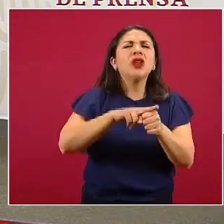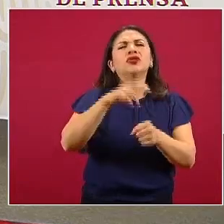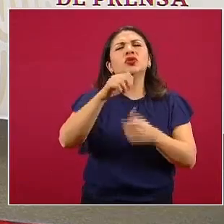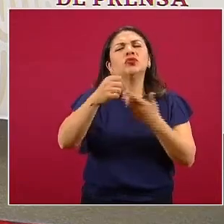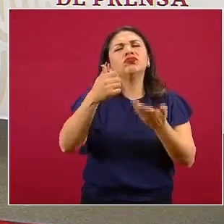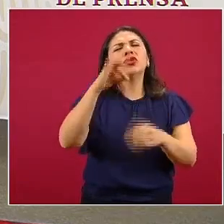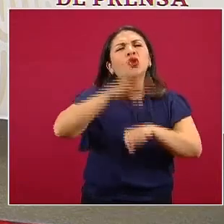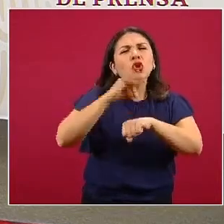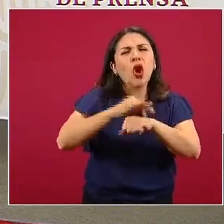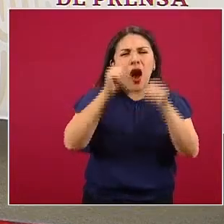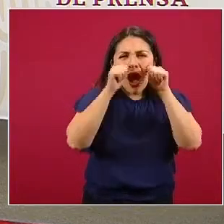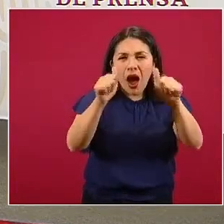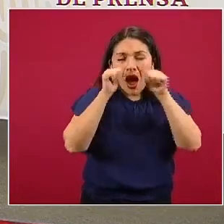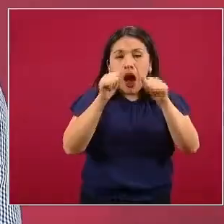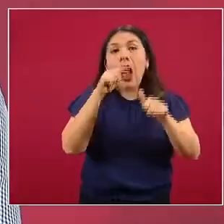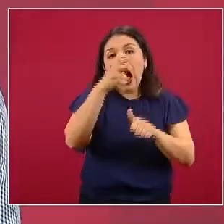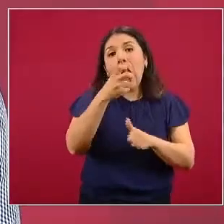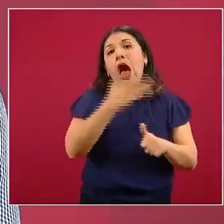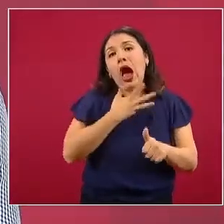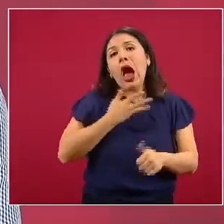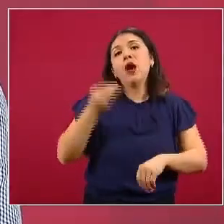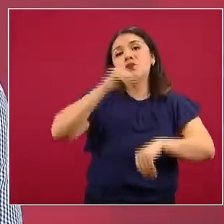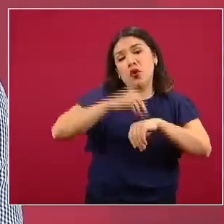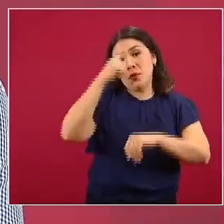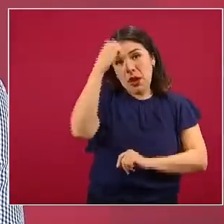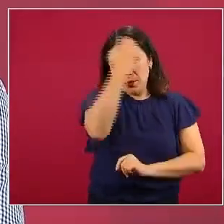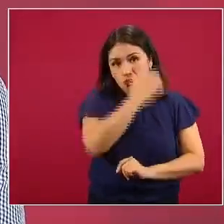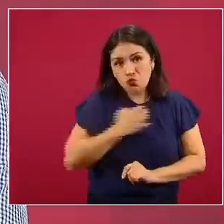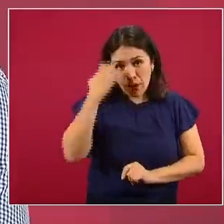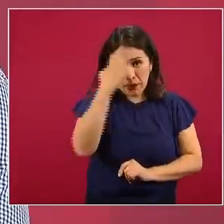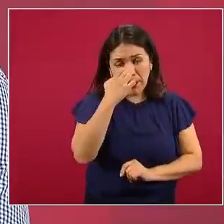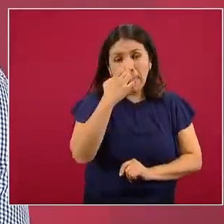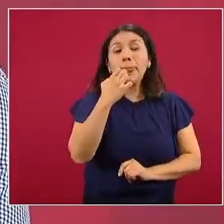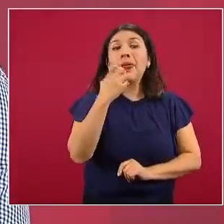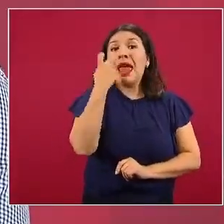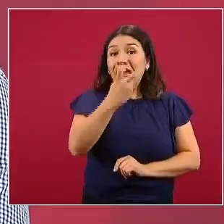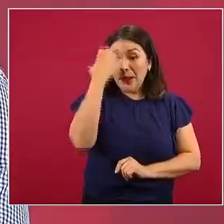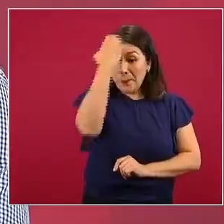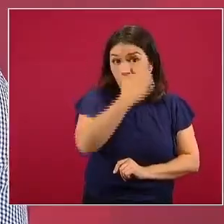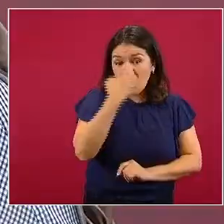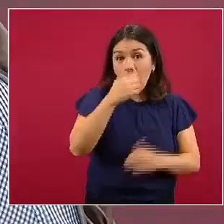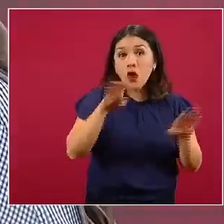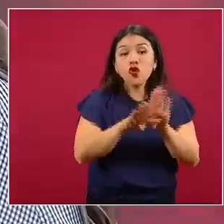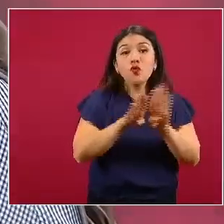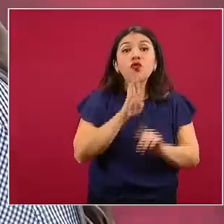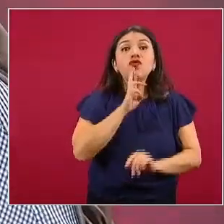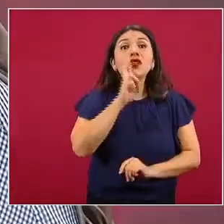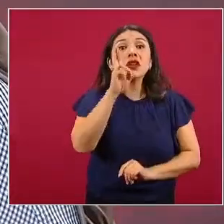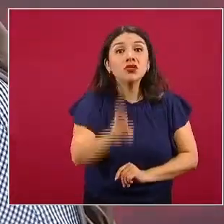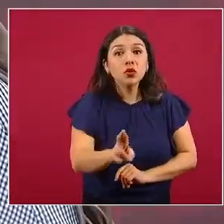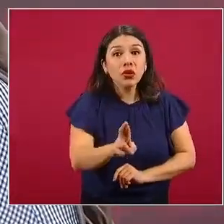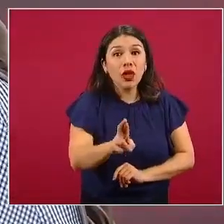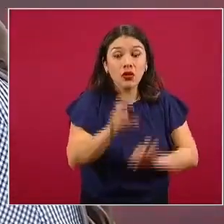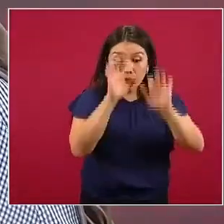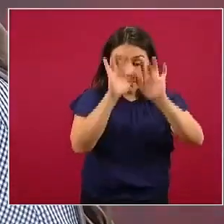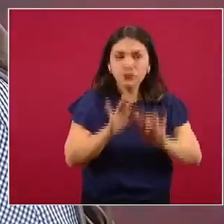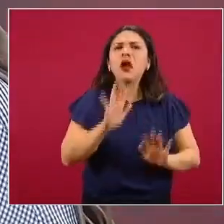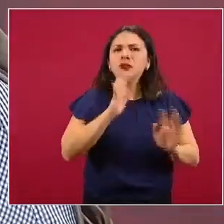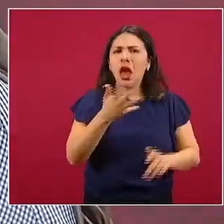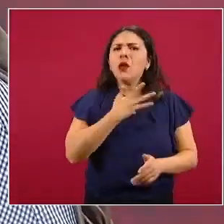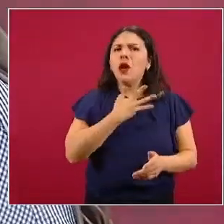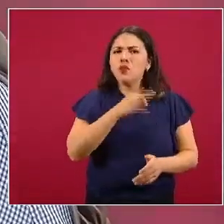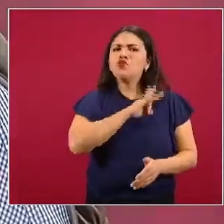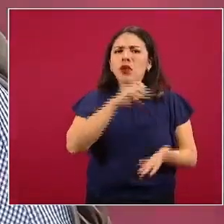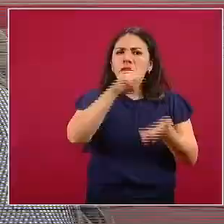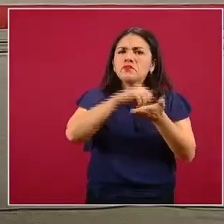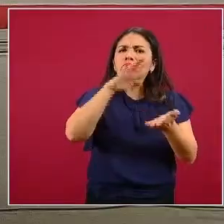urbanos, y es ahí donde han dirigido la prueba antigénica. La prueba antigénica o el resultado que esta emite la pueden ya